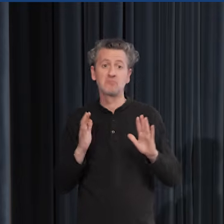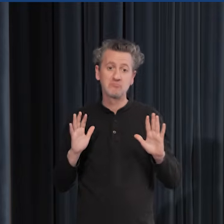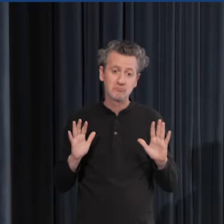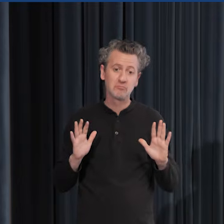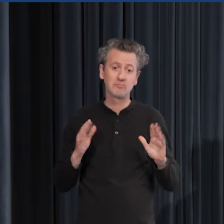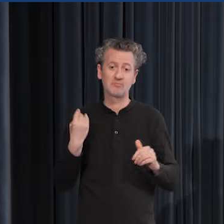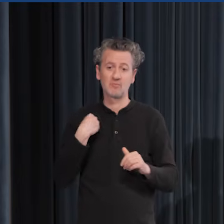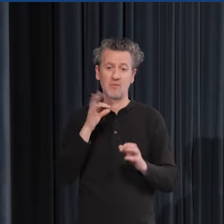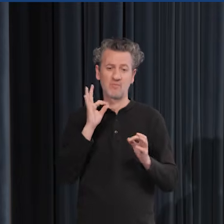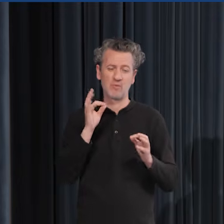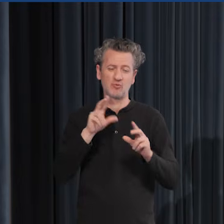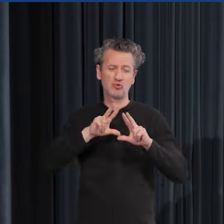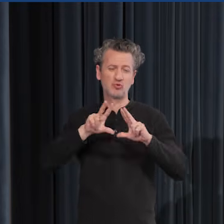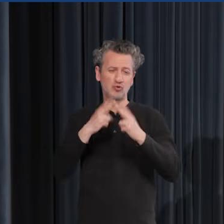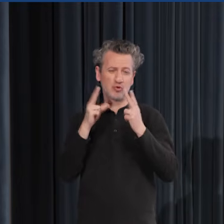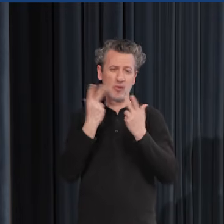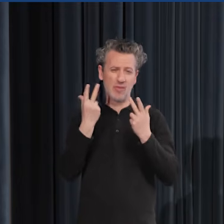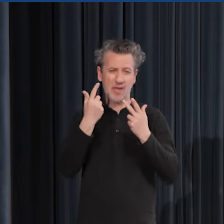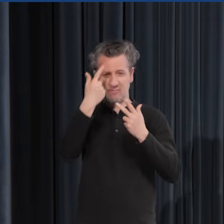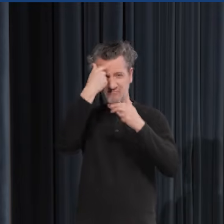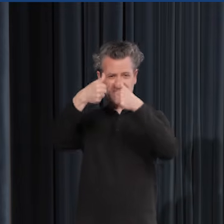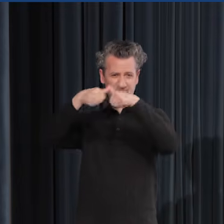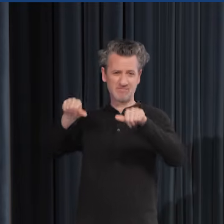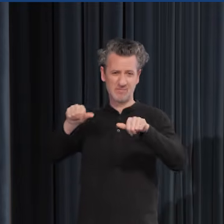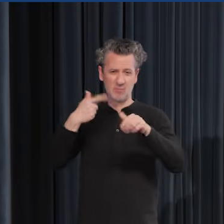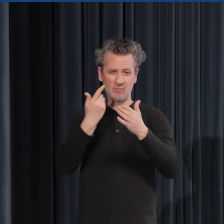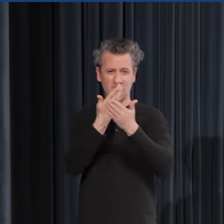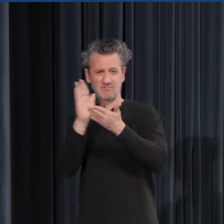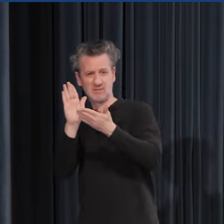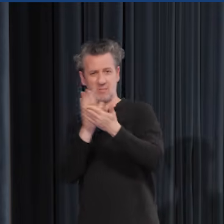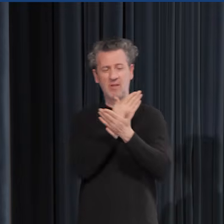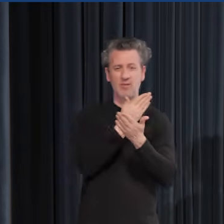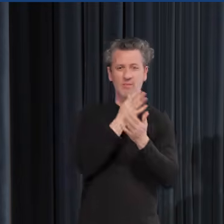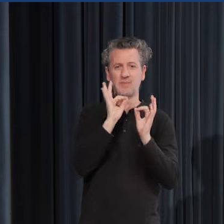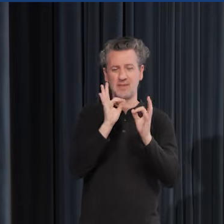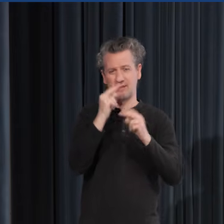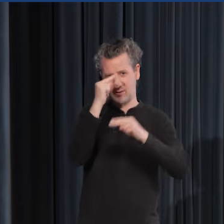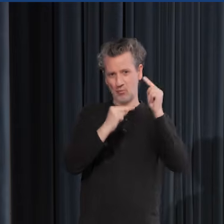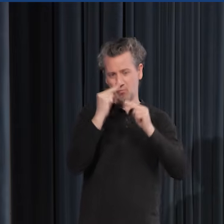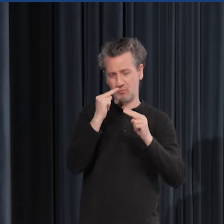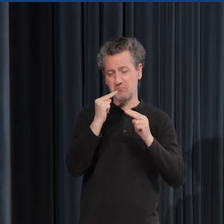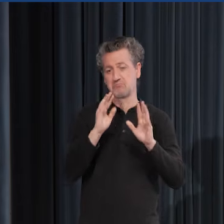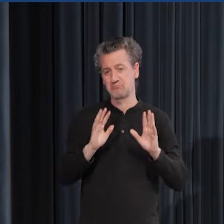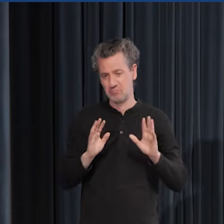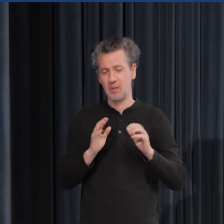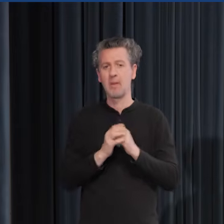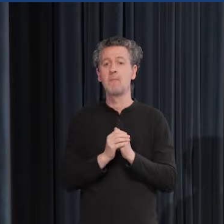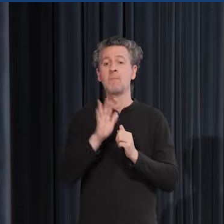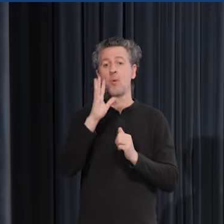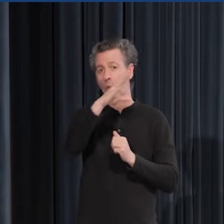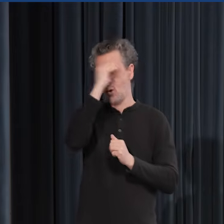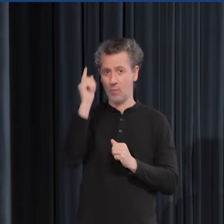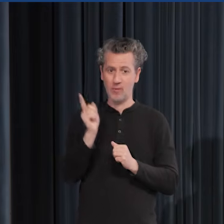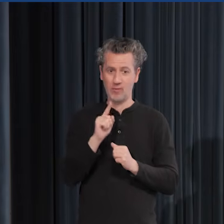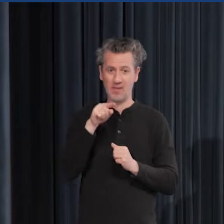en los estereotipos sociales de que haya una segregación en el sector de la construcción. Pero no debemos olvidar que esto es